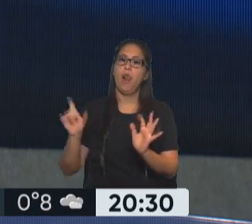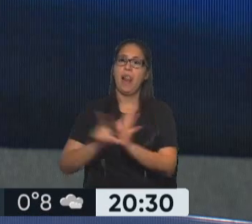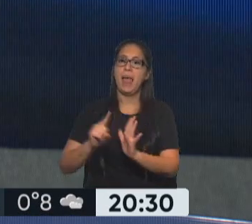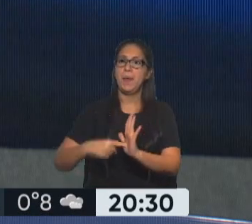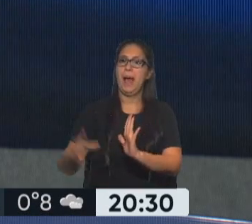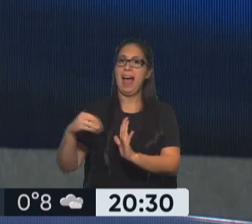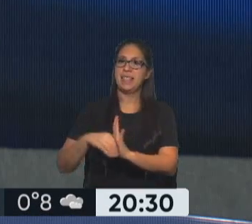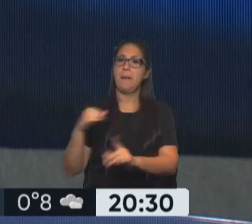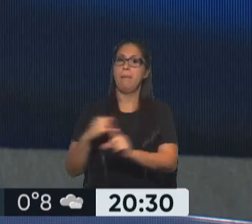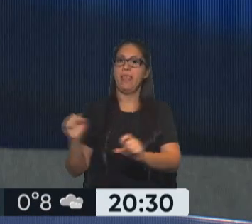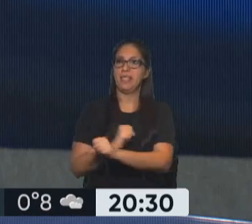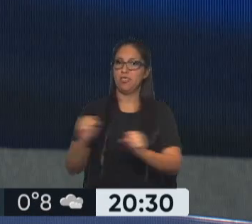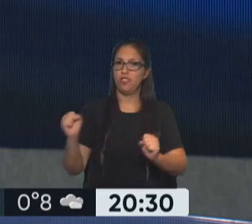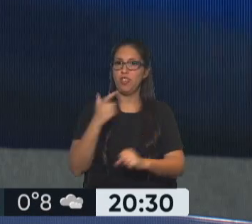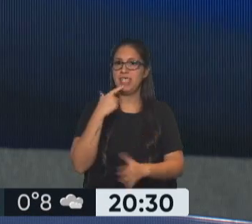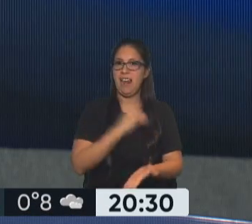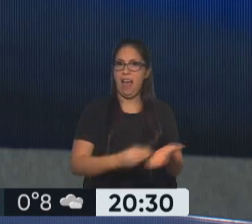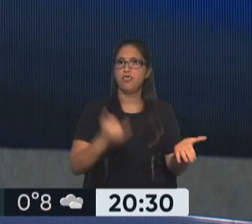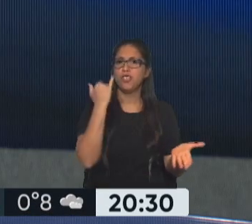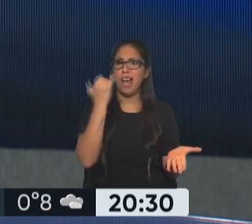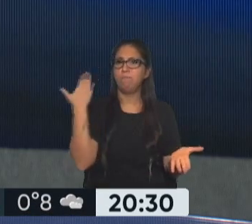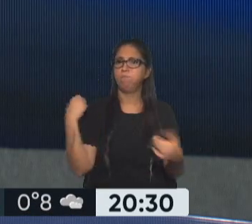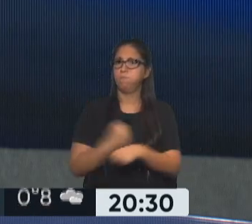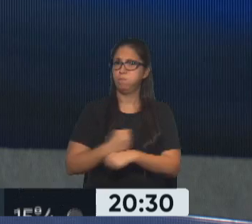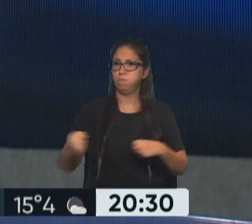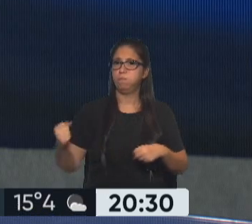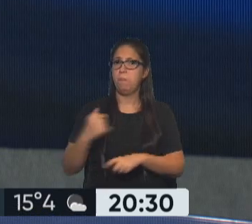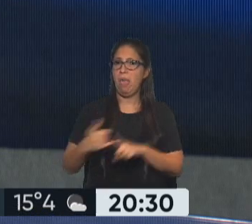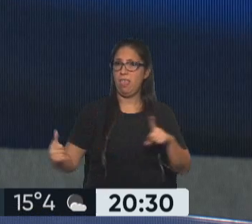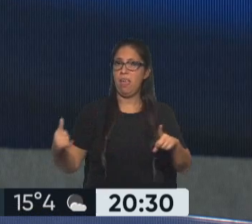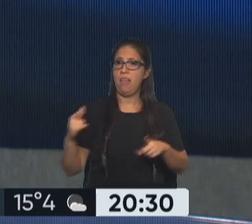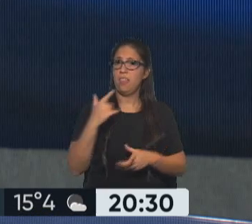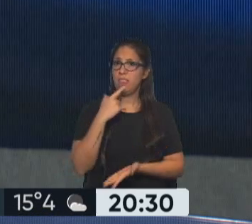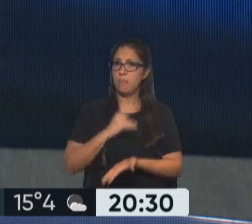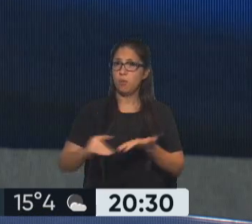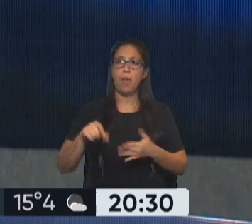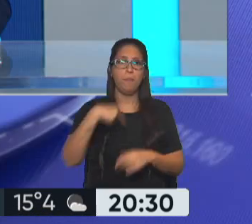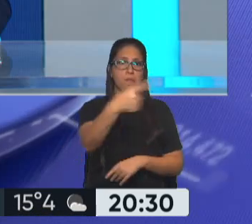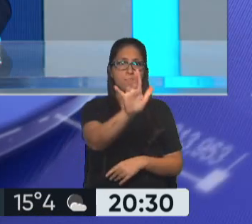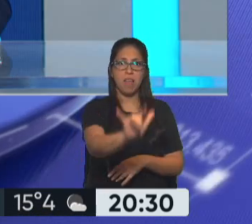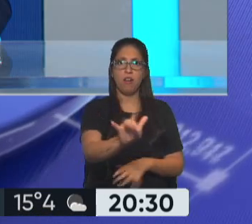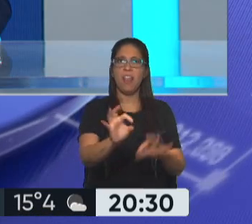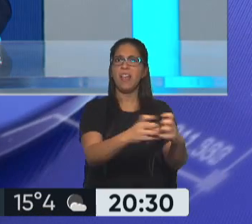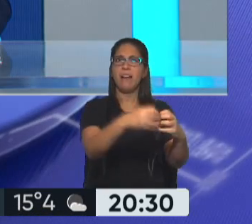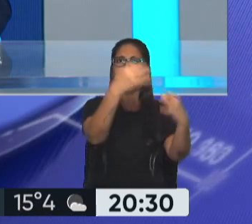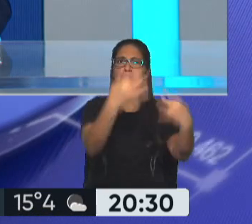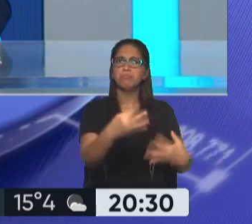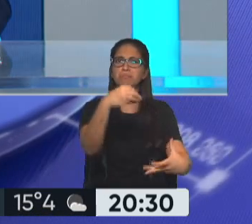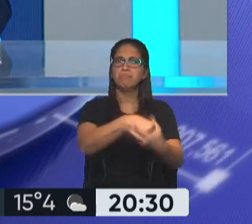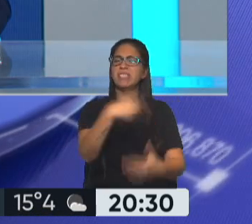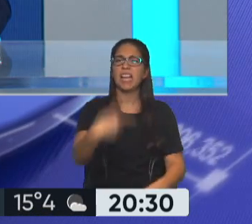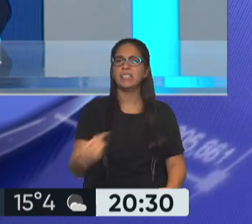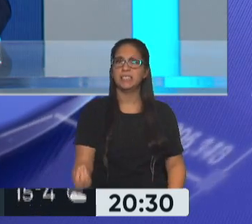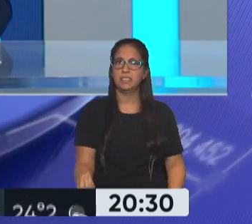con la media sanción de la Cámara de Diputados, pero ¿qué está debatiendo el Congreso este miércoles puntual? Yo creo que lo que está debatiendo, si